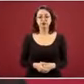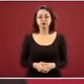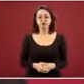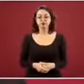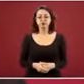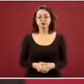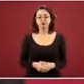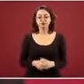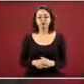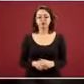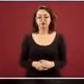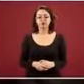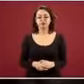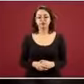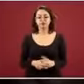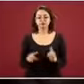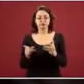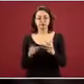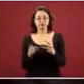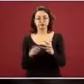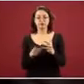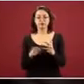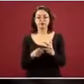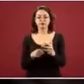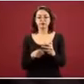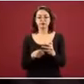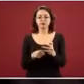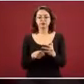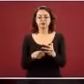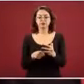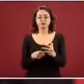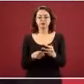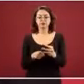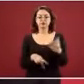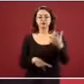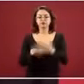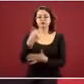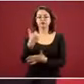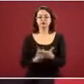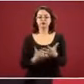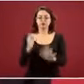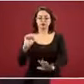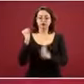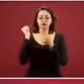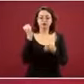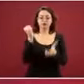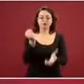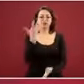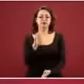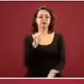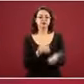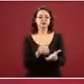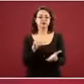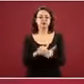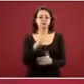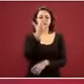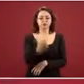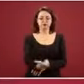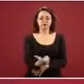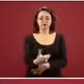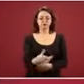Tres, el proyecto significa una inversión de 10,000 millones de pesos.